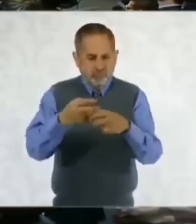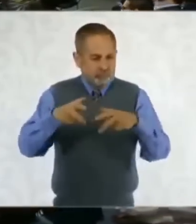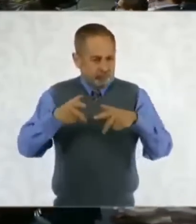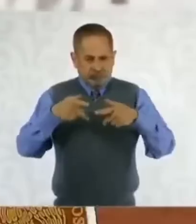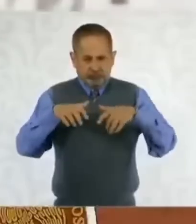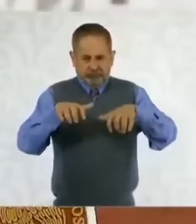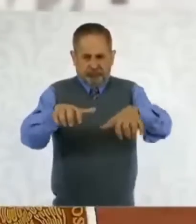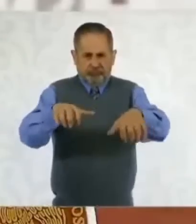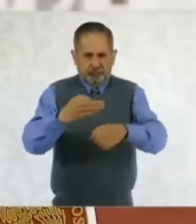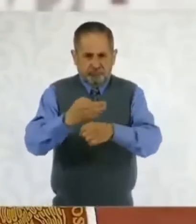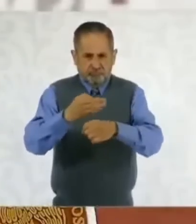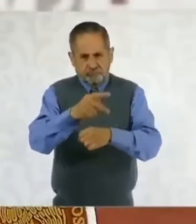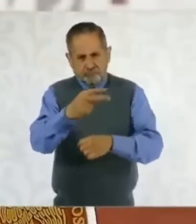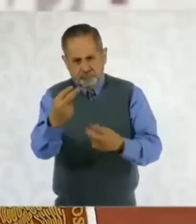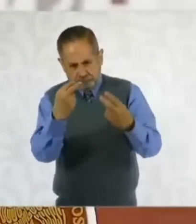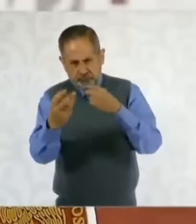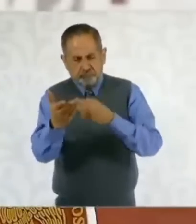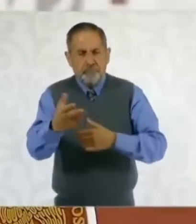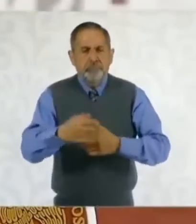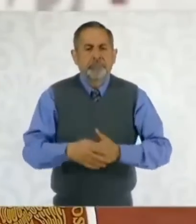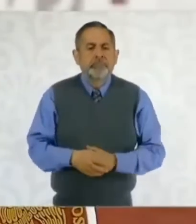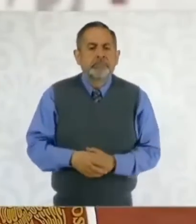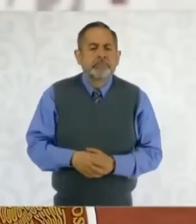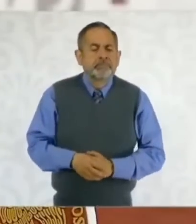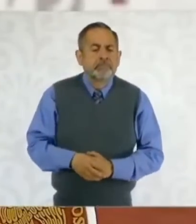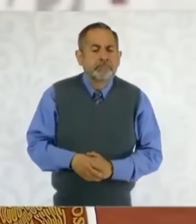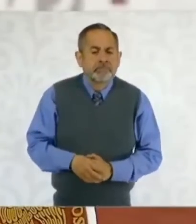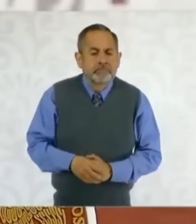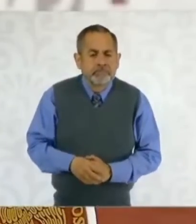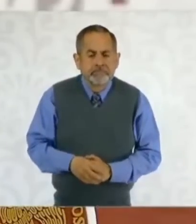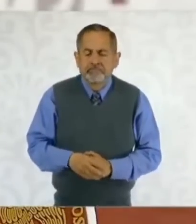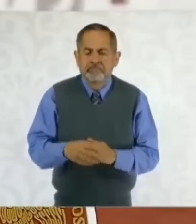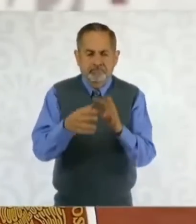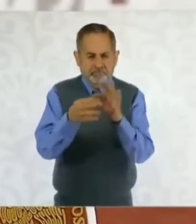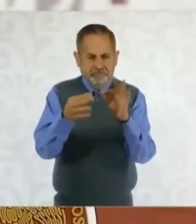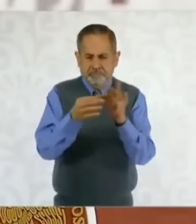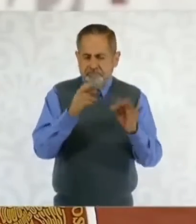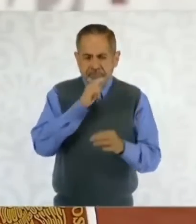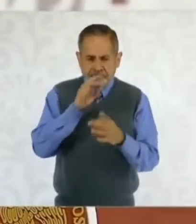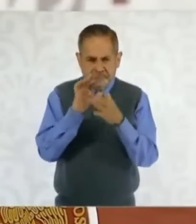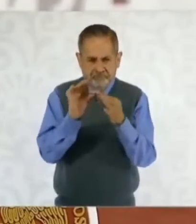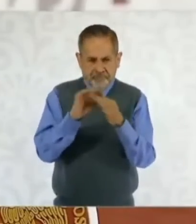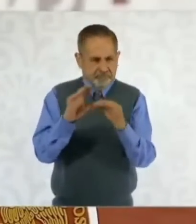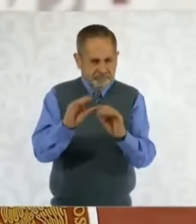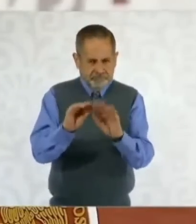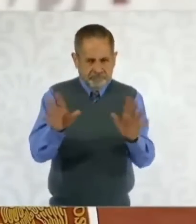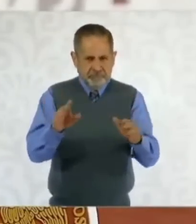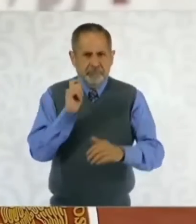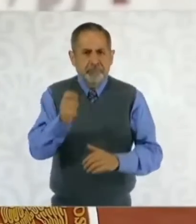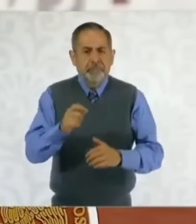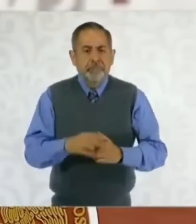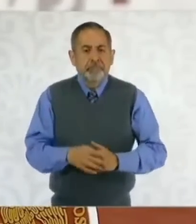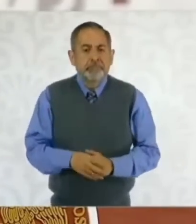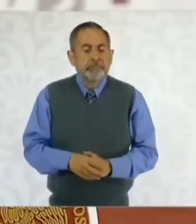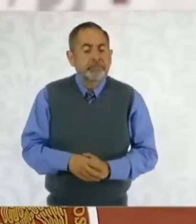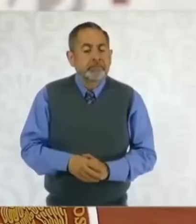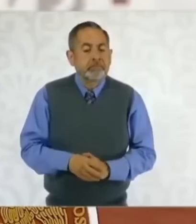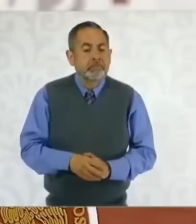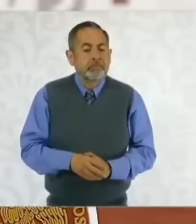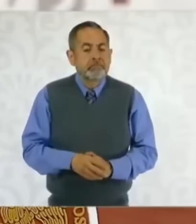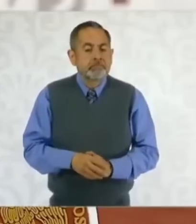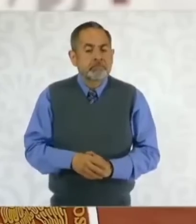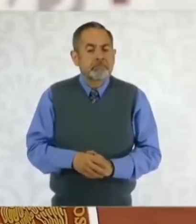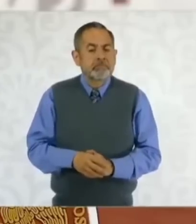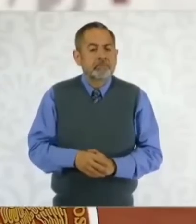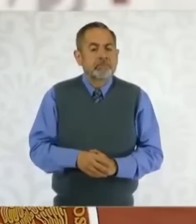presentes en esta mañanera. Habría que decir muy rápidamente que el tema